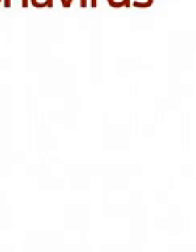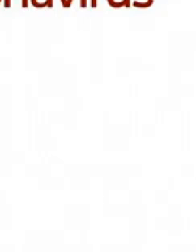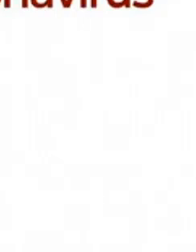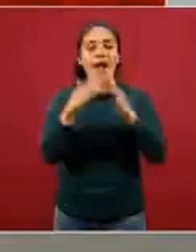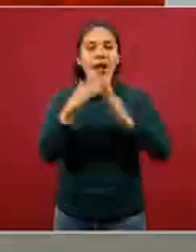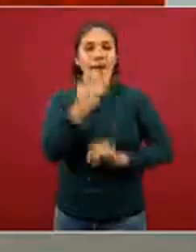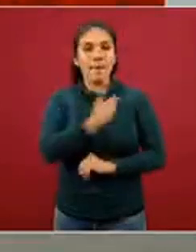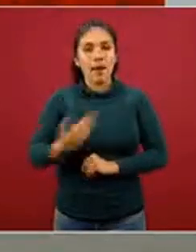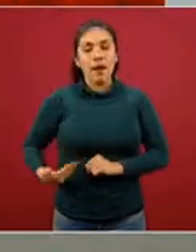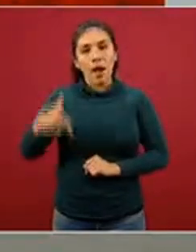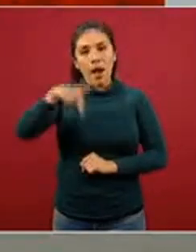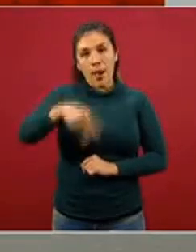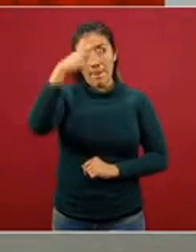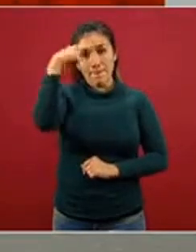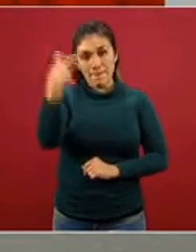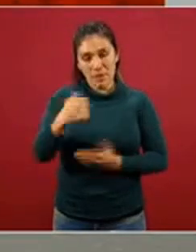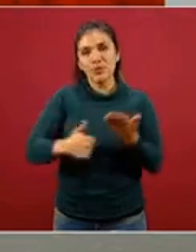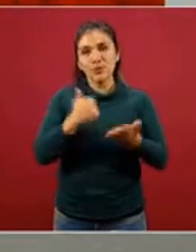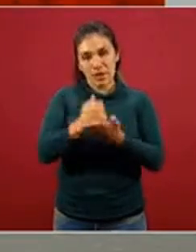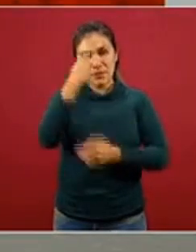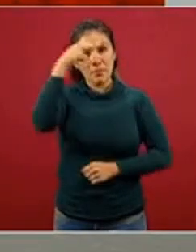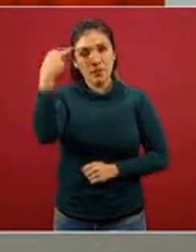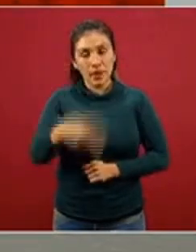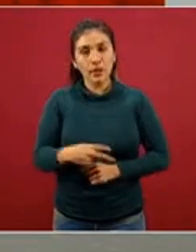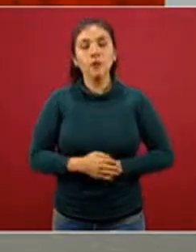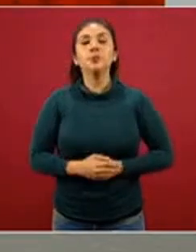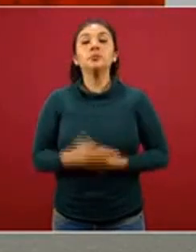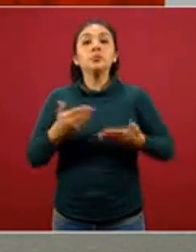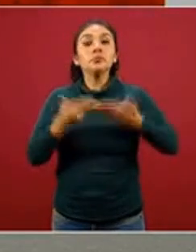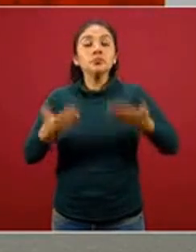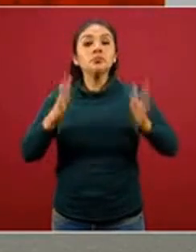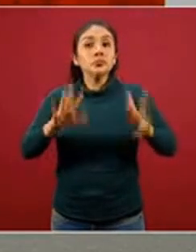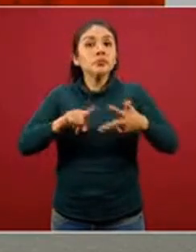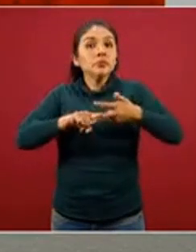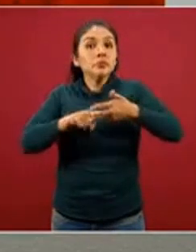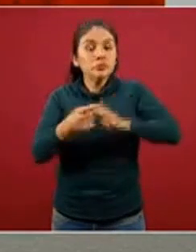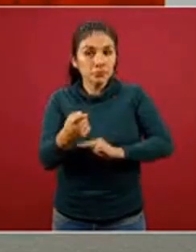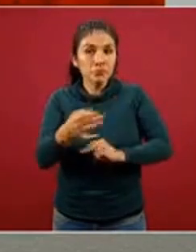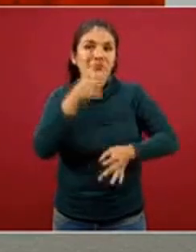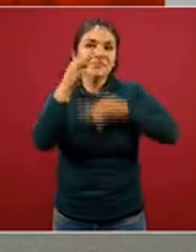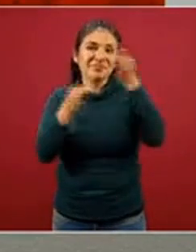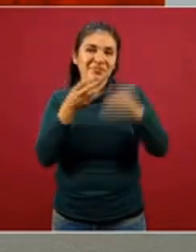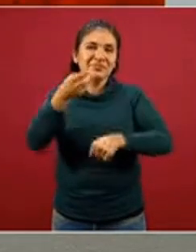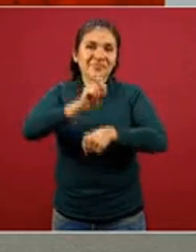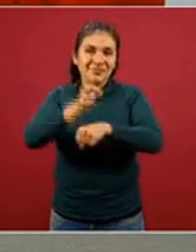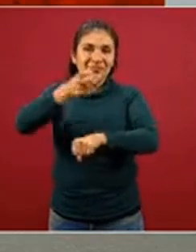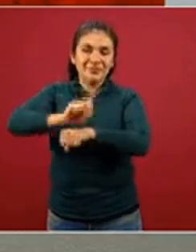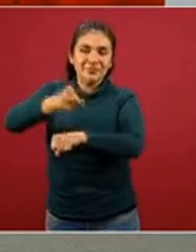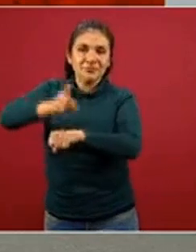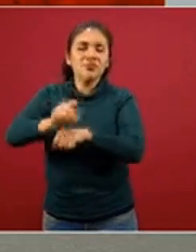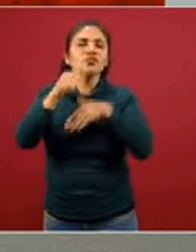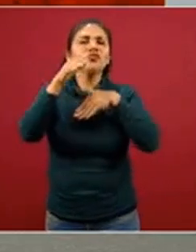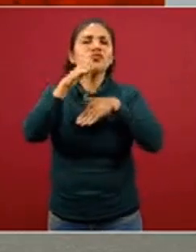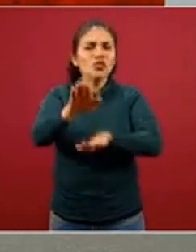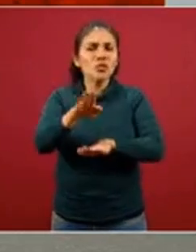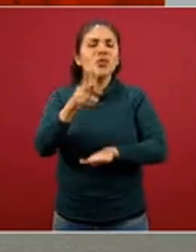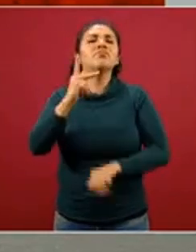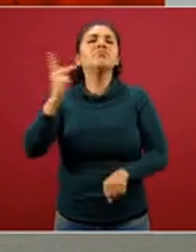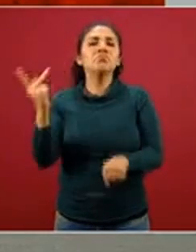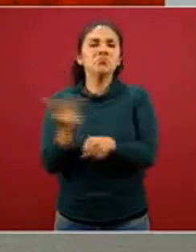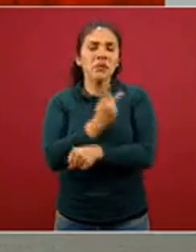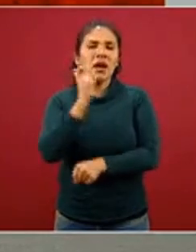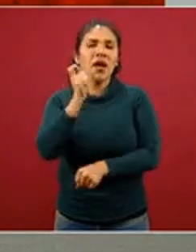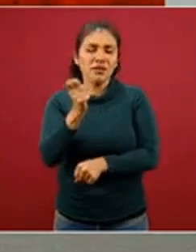Nacional en México, en la Ciudad de México, y vamos a iniciar la conferencia de prensa diaria sobre la situación de